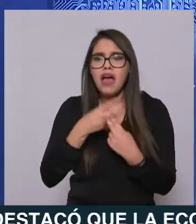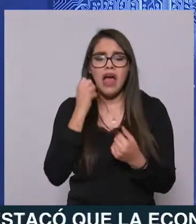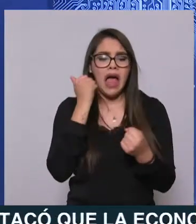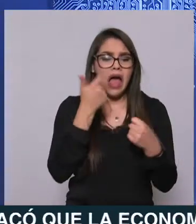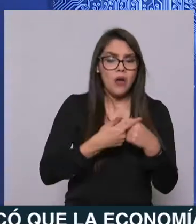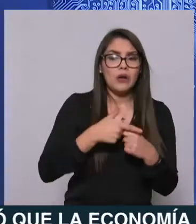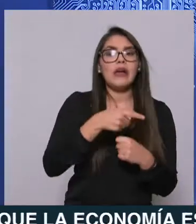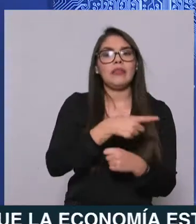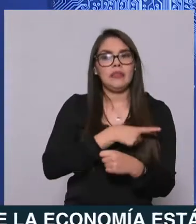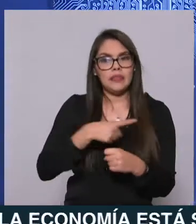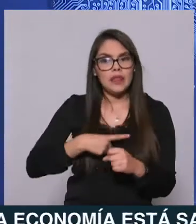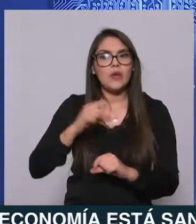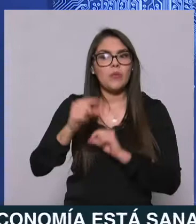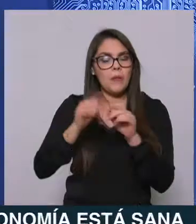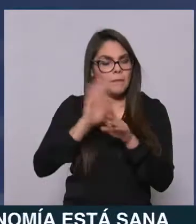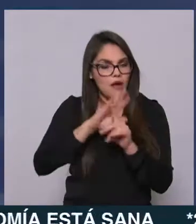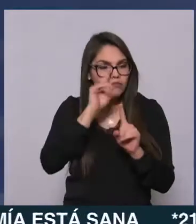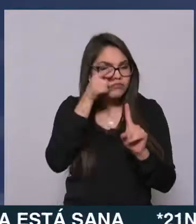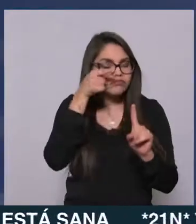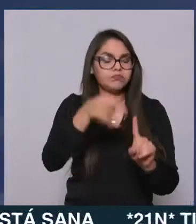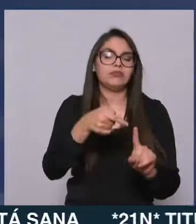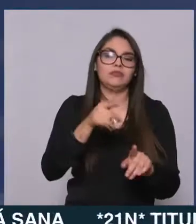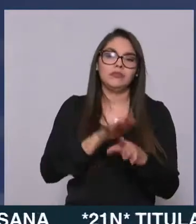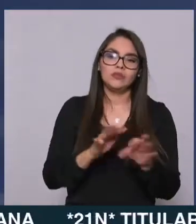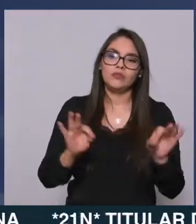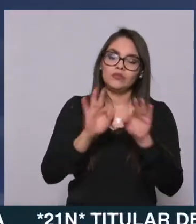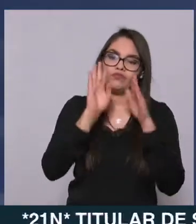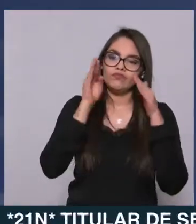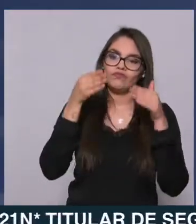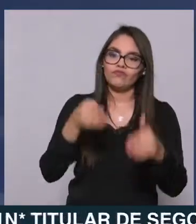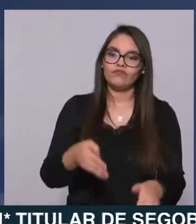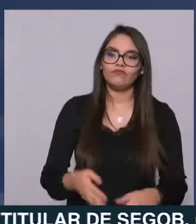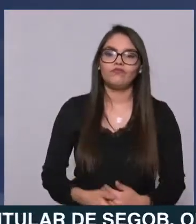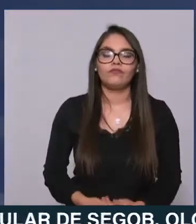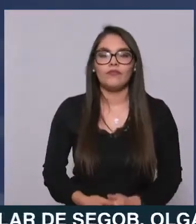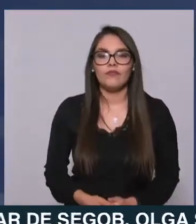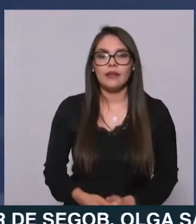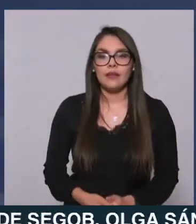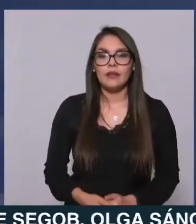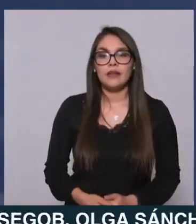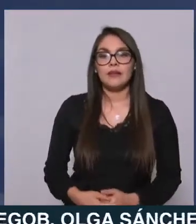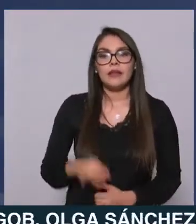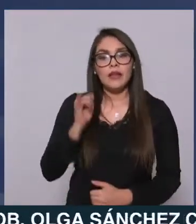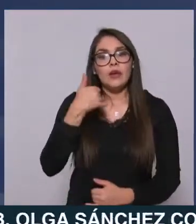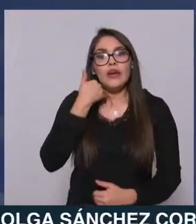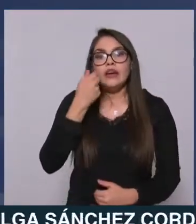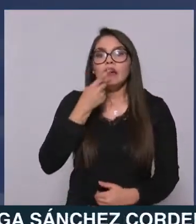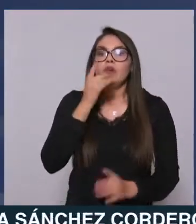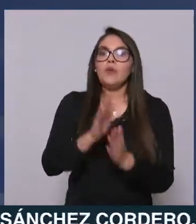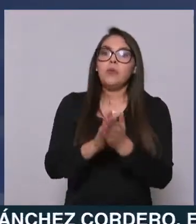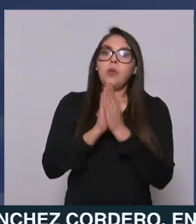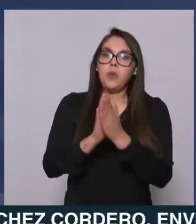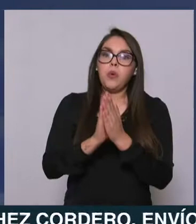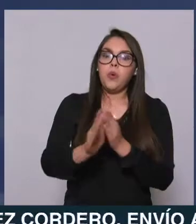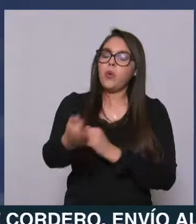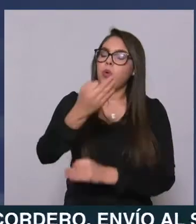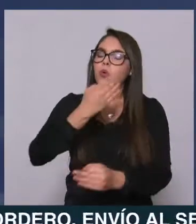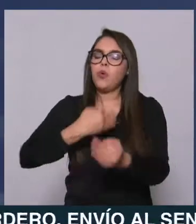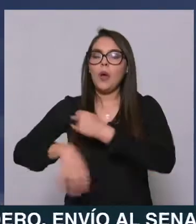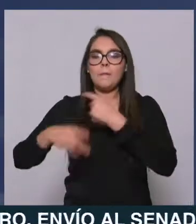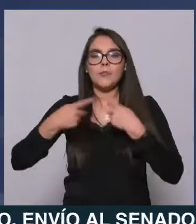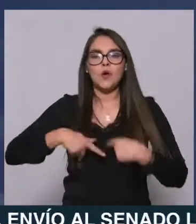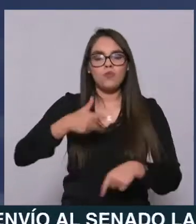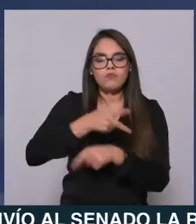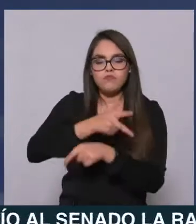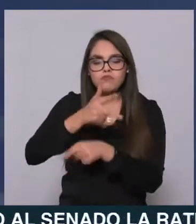y es donde sí tendríamos que estarnos enfocando. Claro, y aquí quiero hacer una llamada de atención a los medios de comunicación y a